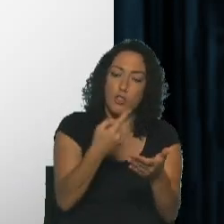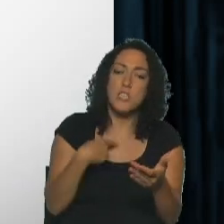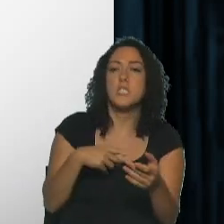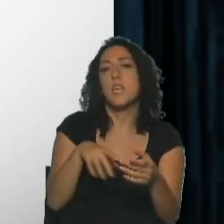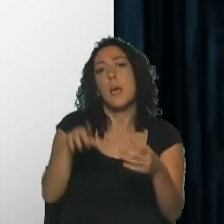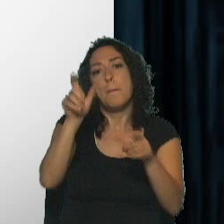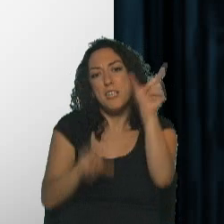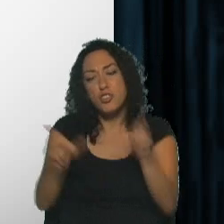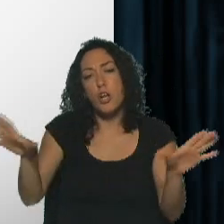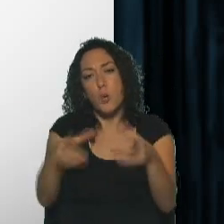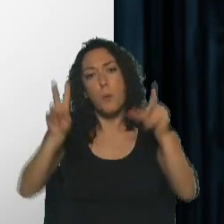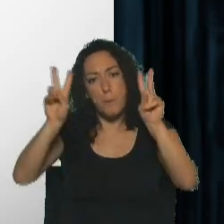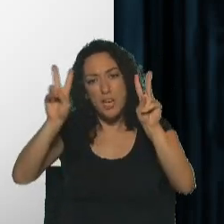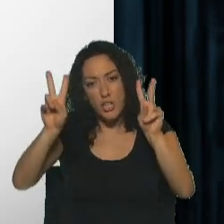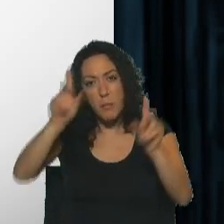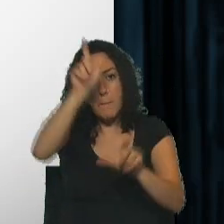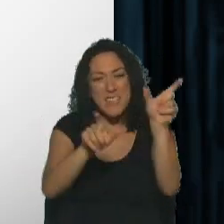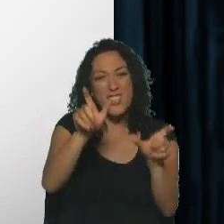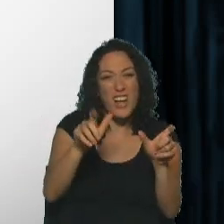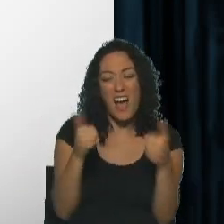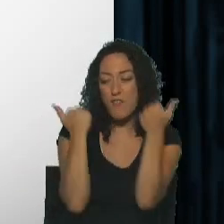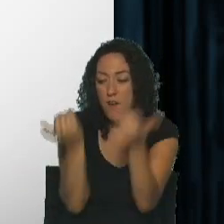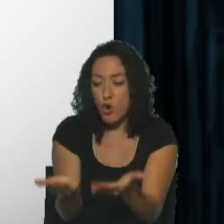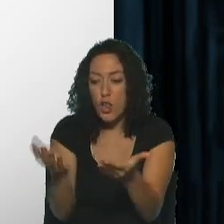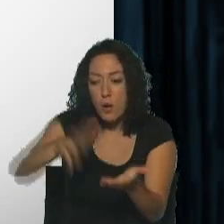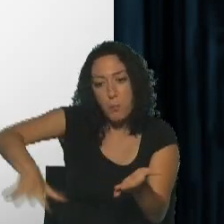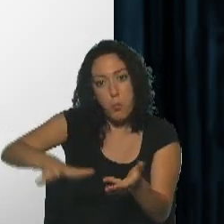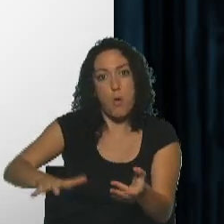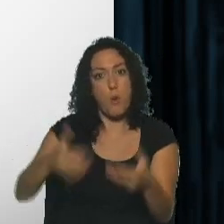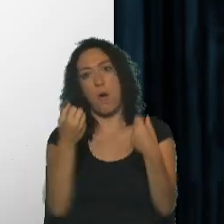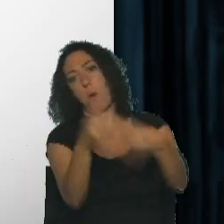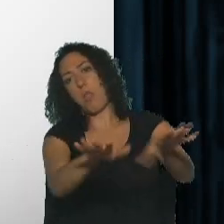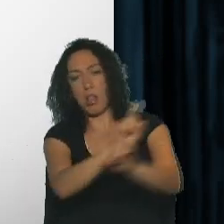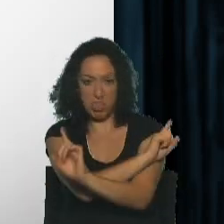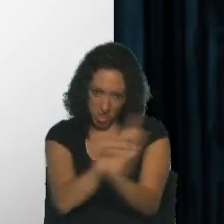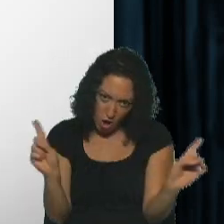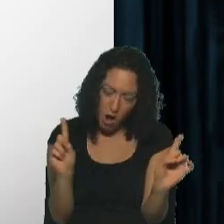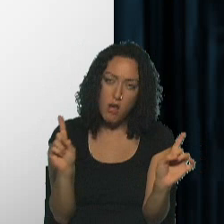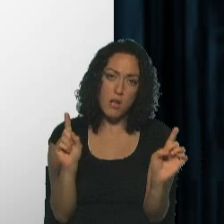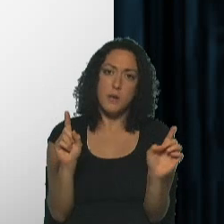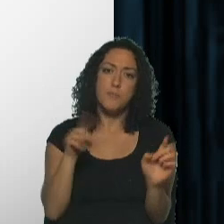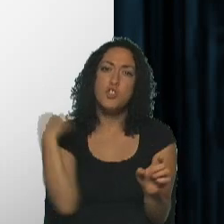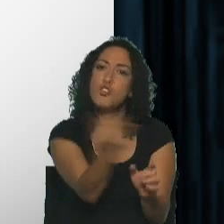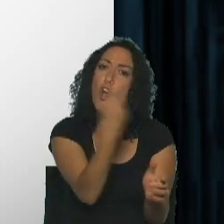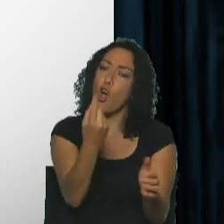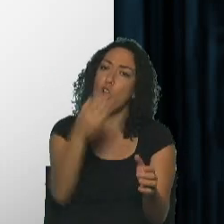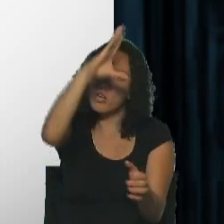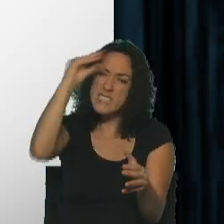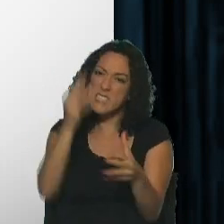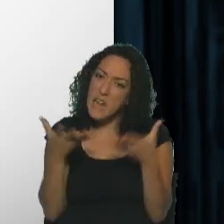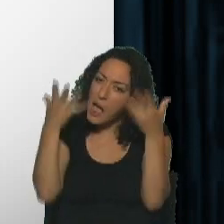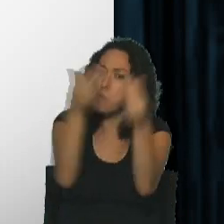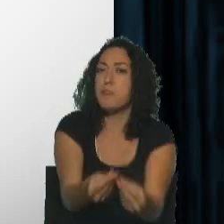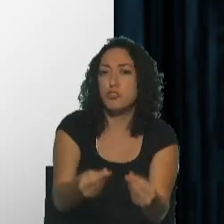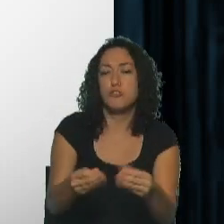no abandonamos a quienes se la juegan por su pueblo, todas y todos con Cristina. Este